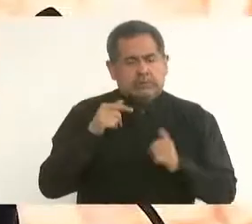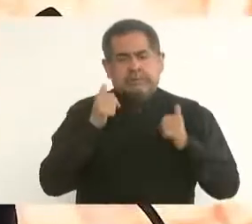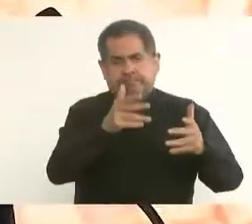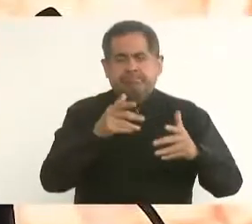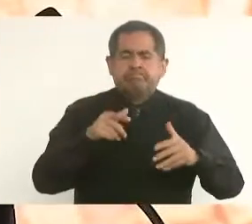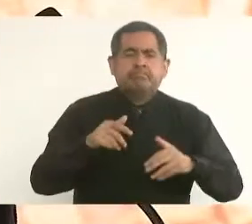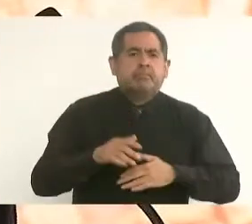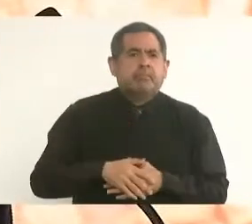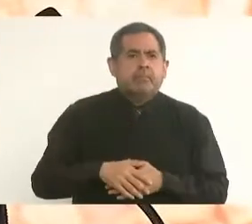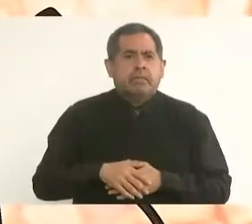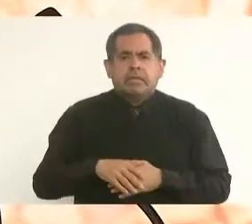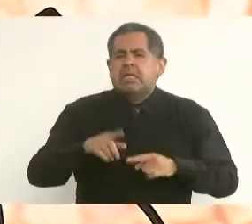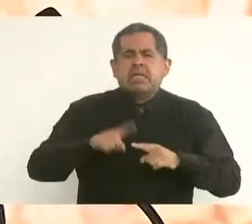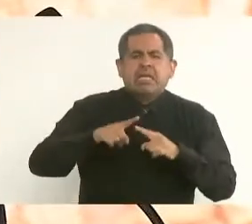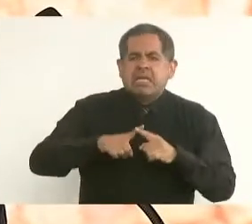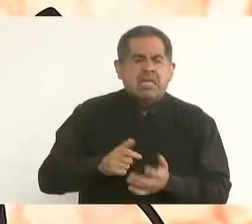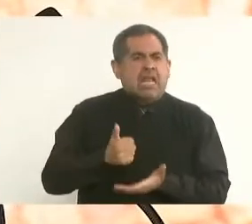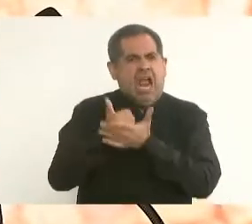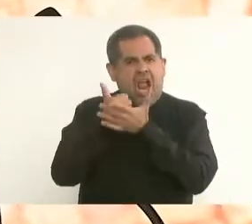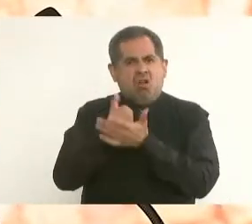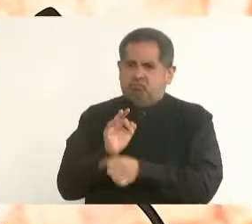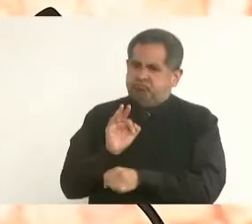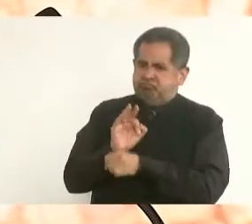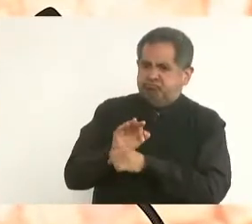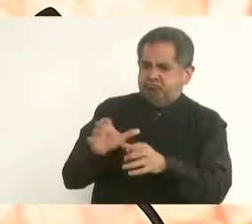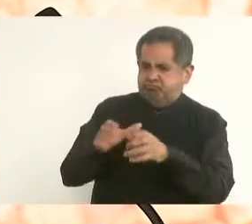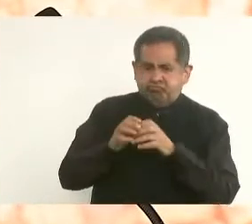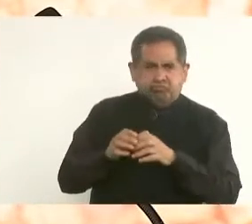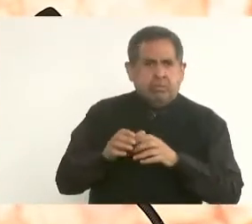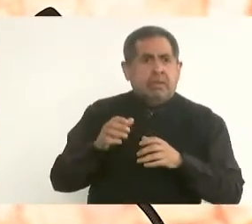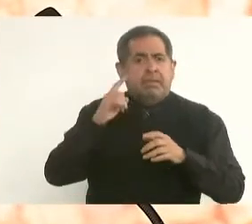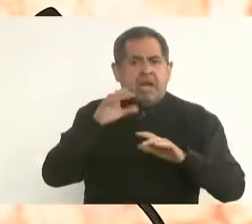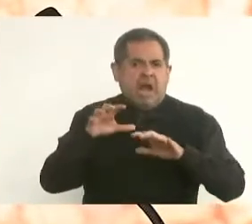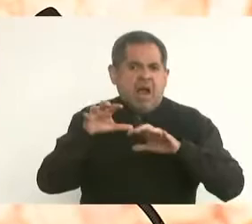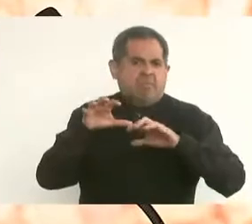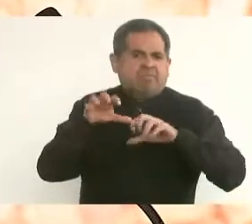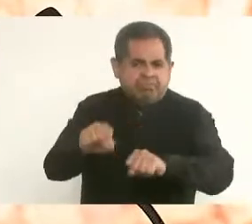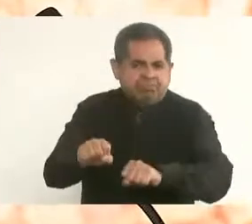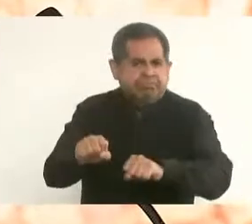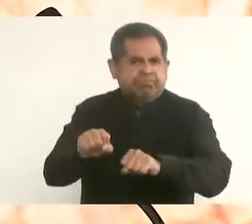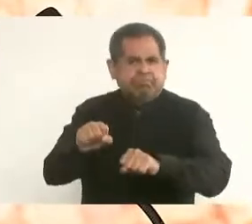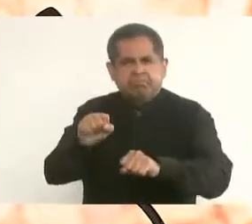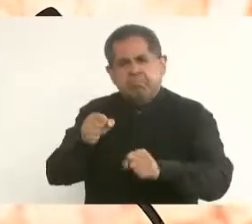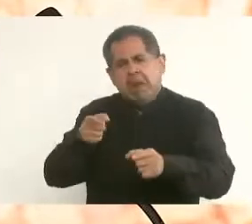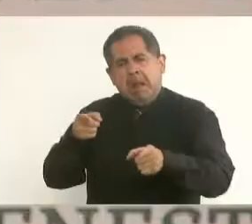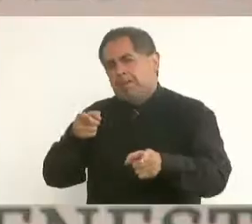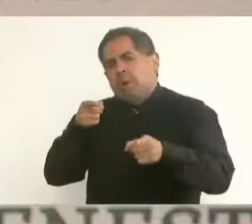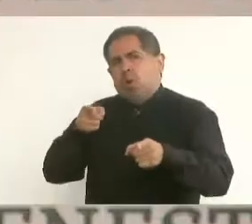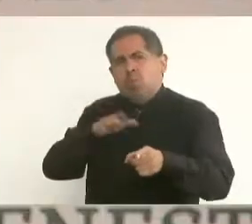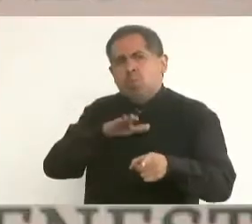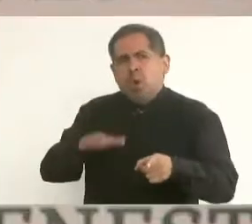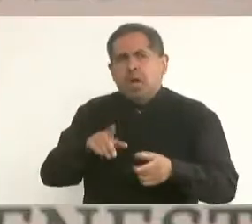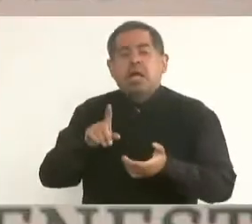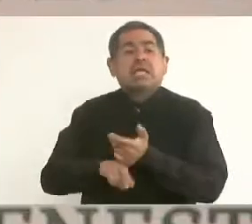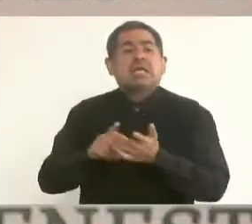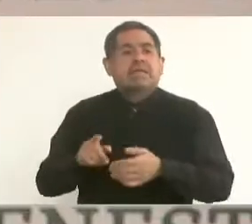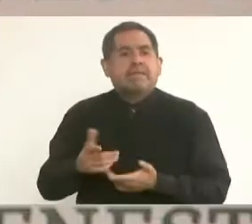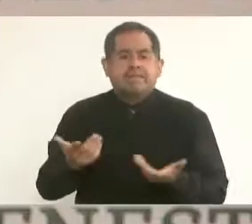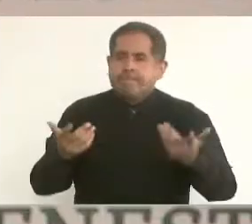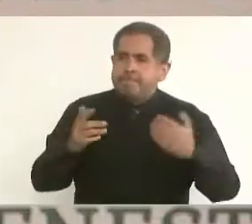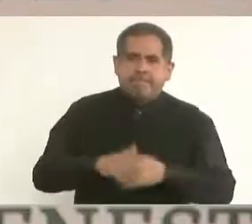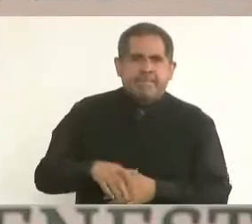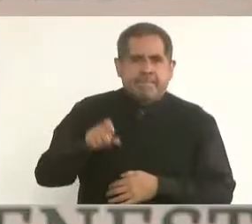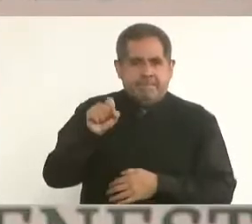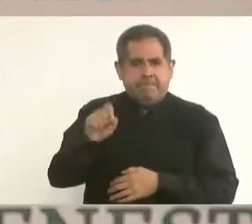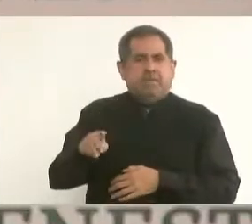Quienes ayudan en su detención y en su ejecución son miembros de